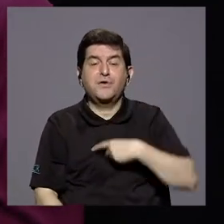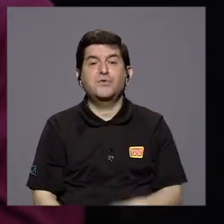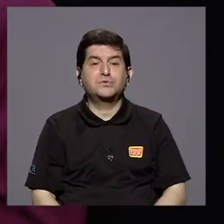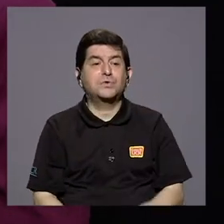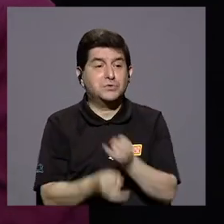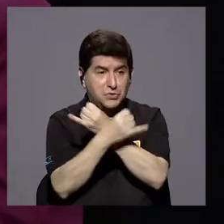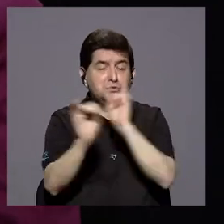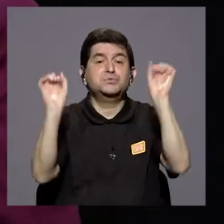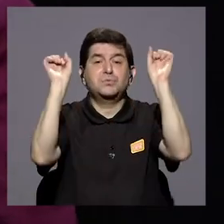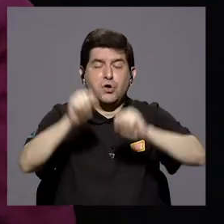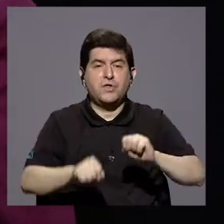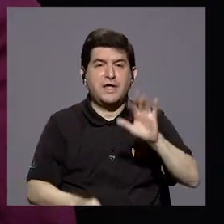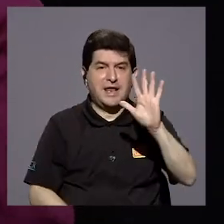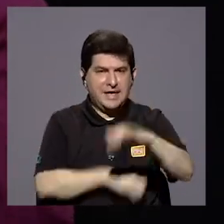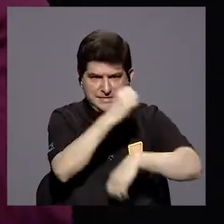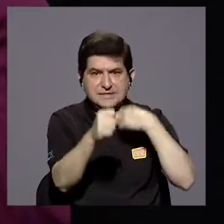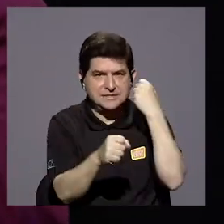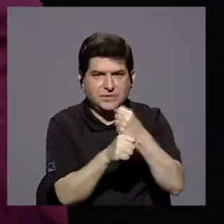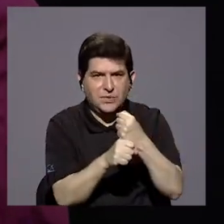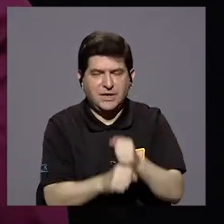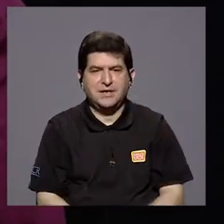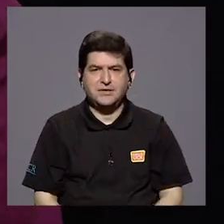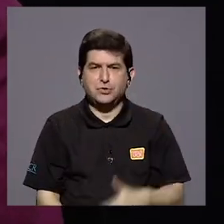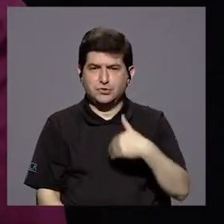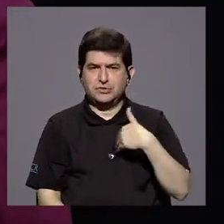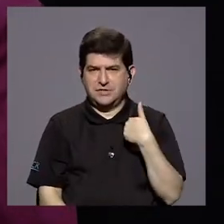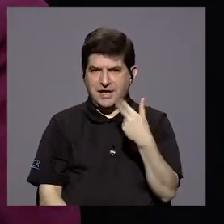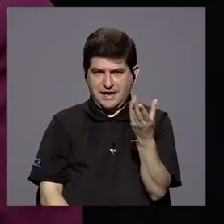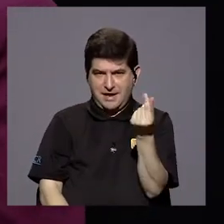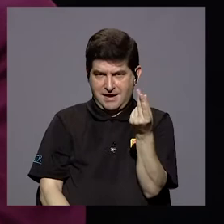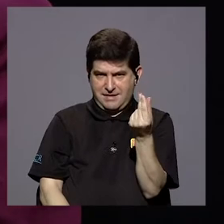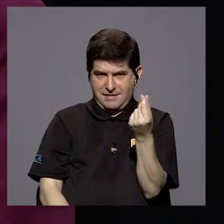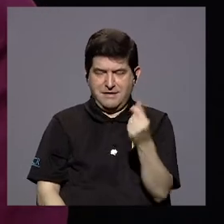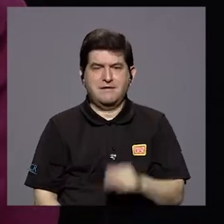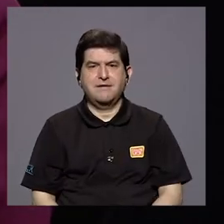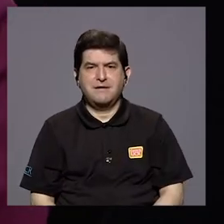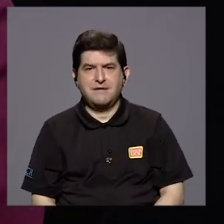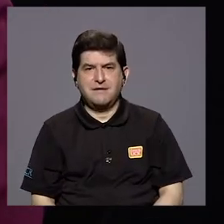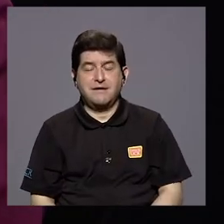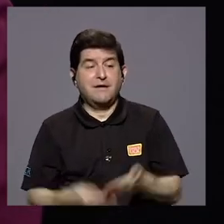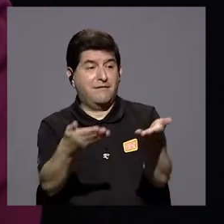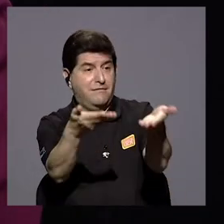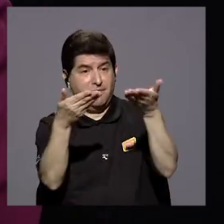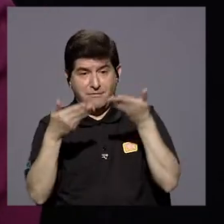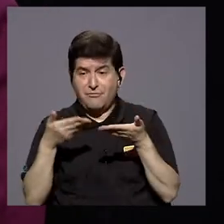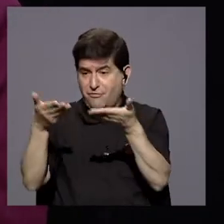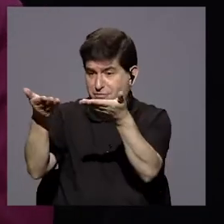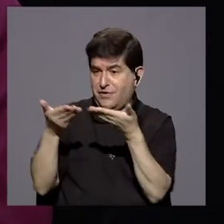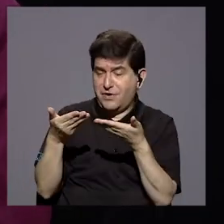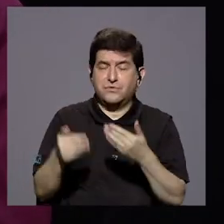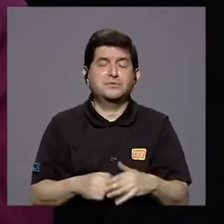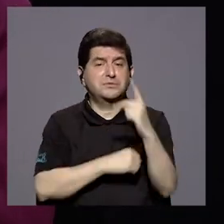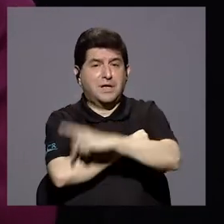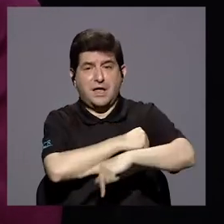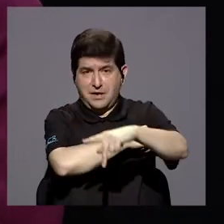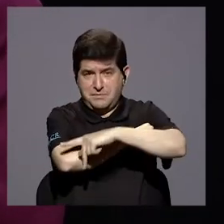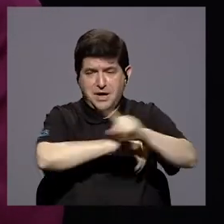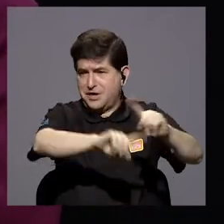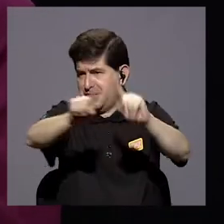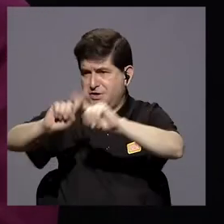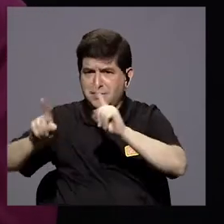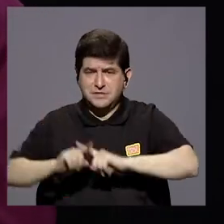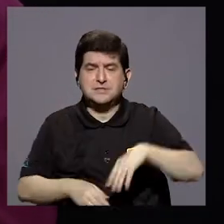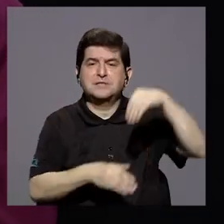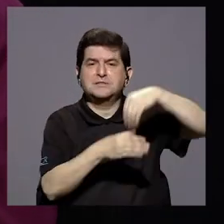5 años, porque vamos a tener dinero que nos va a dar cualquier país de esos va a querer hacer